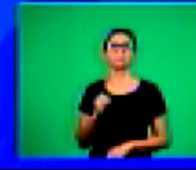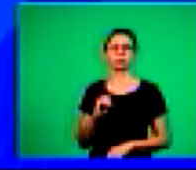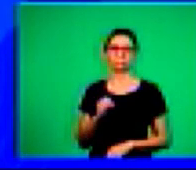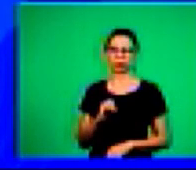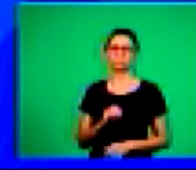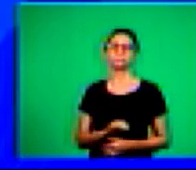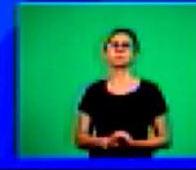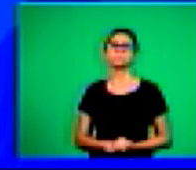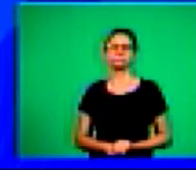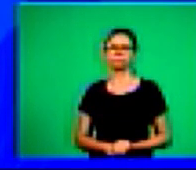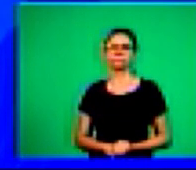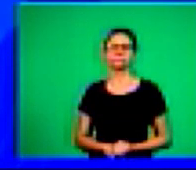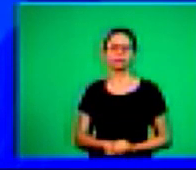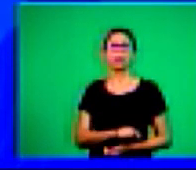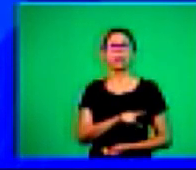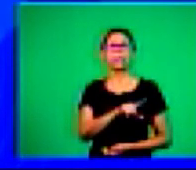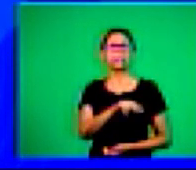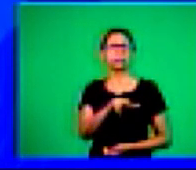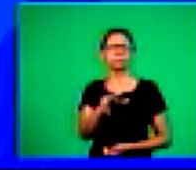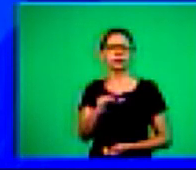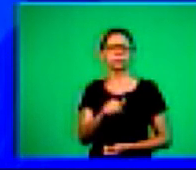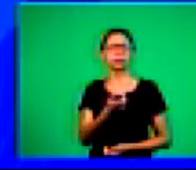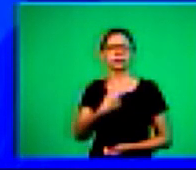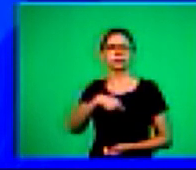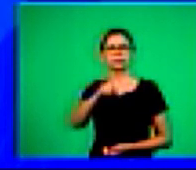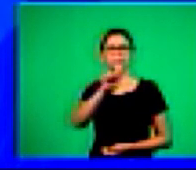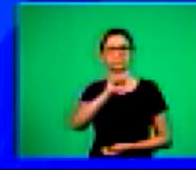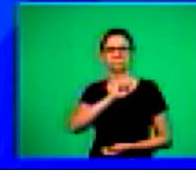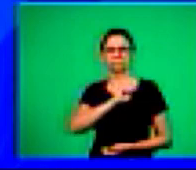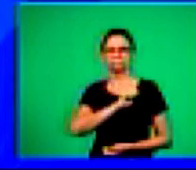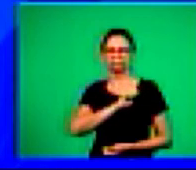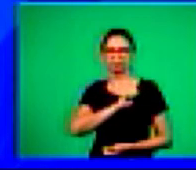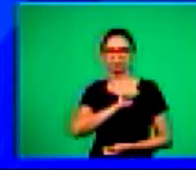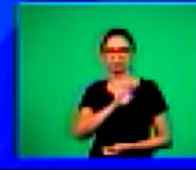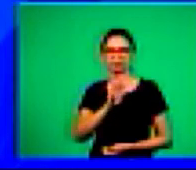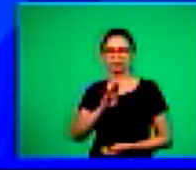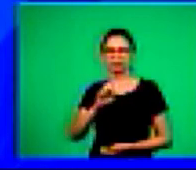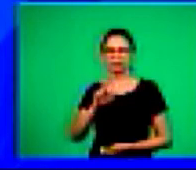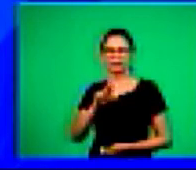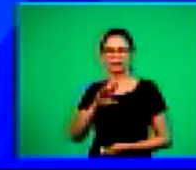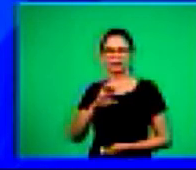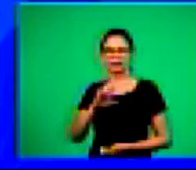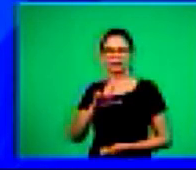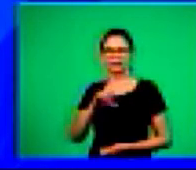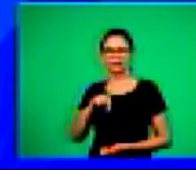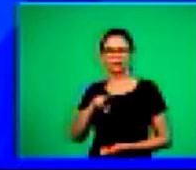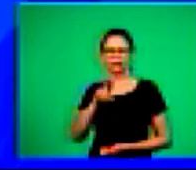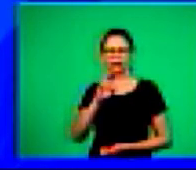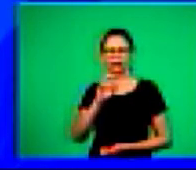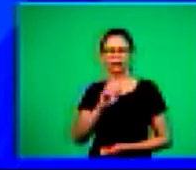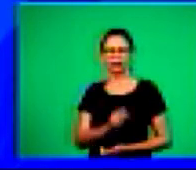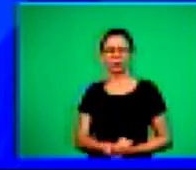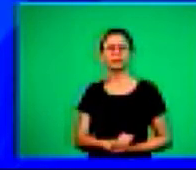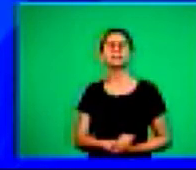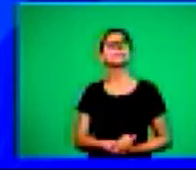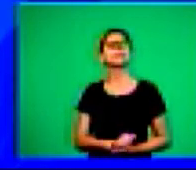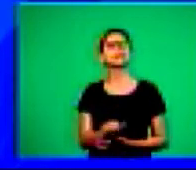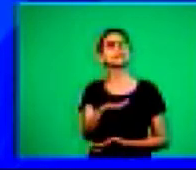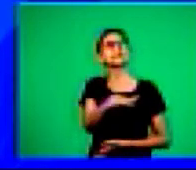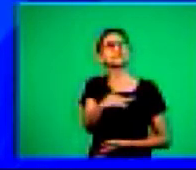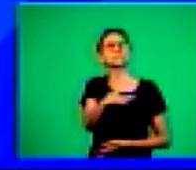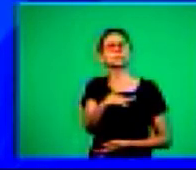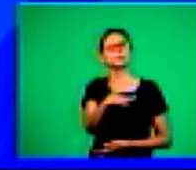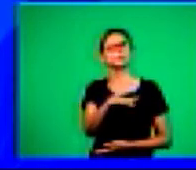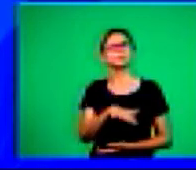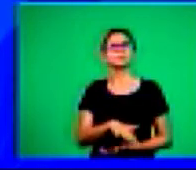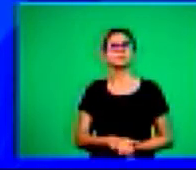octubre están hermanos nuestros en españa' en la región de barcelona en la iglesia de granollers